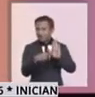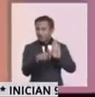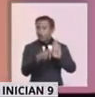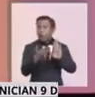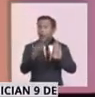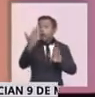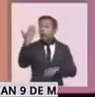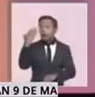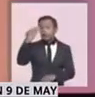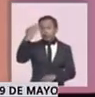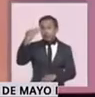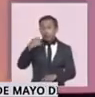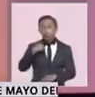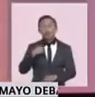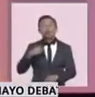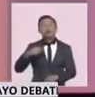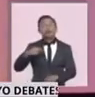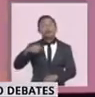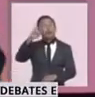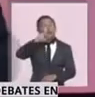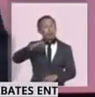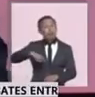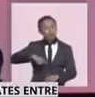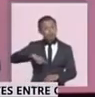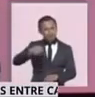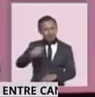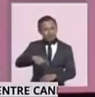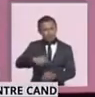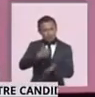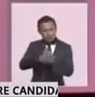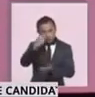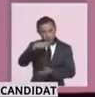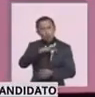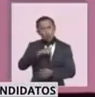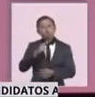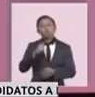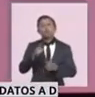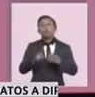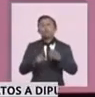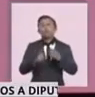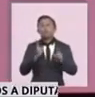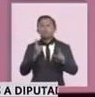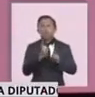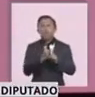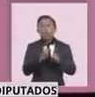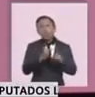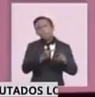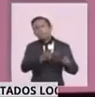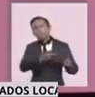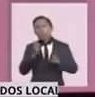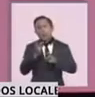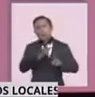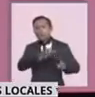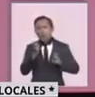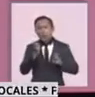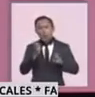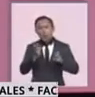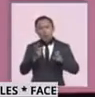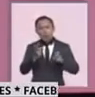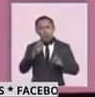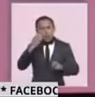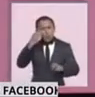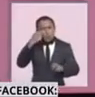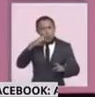muy especulativo. Decir que este error le costó a este candidato tantos puntos. Es una interpretación, ¿no? Es una interpretación y es